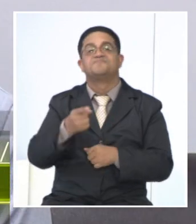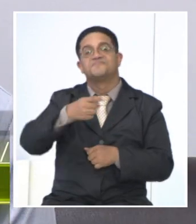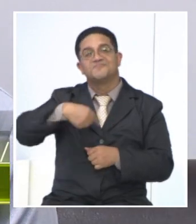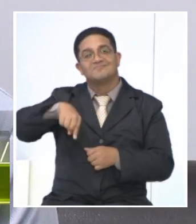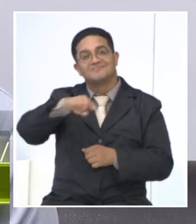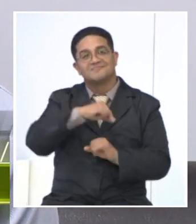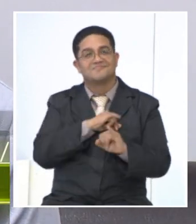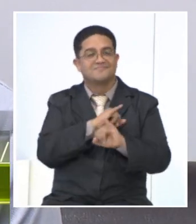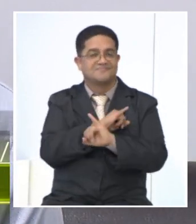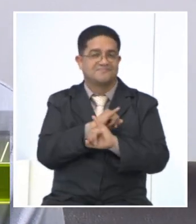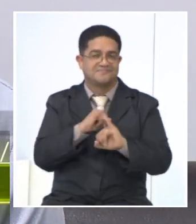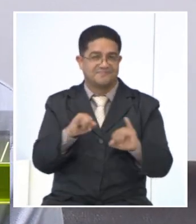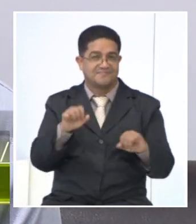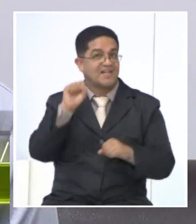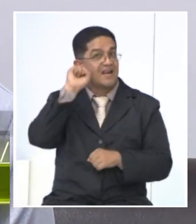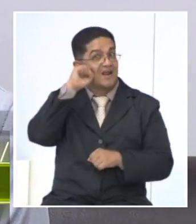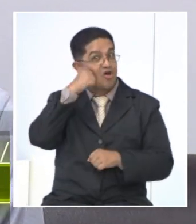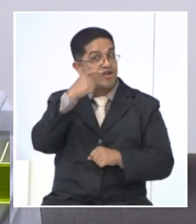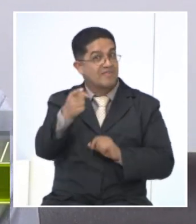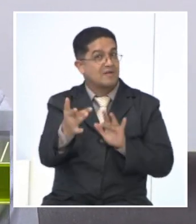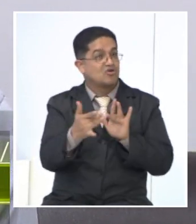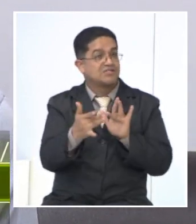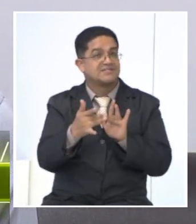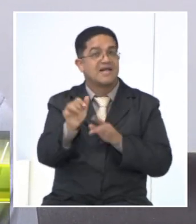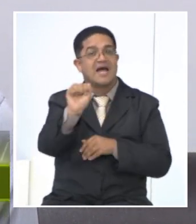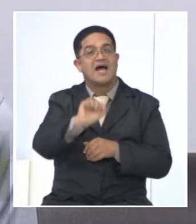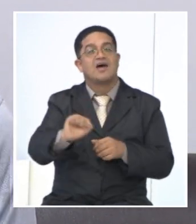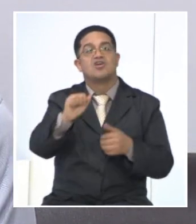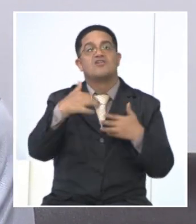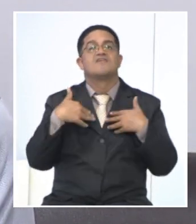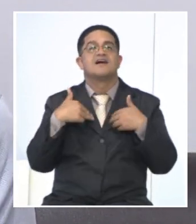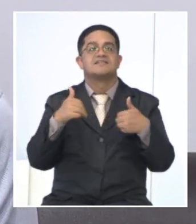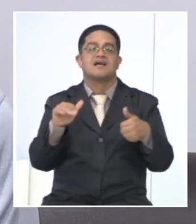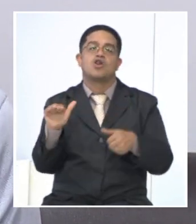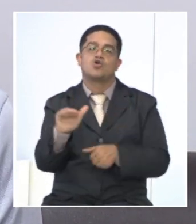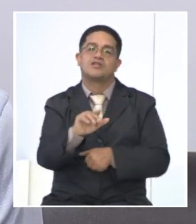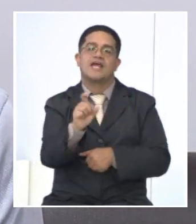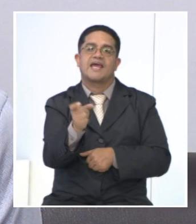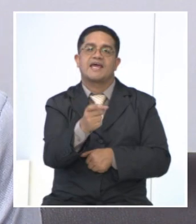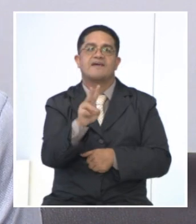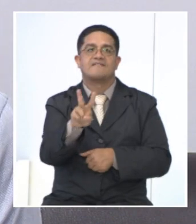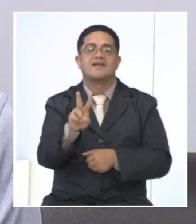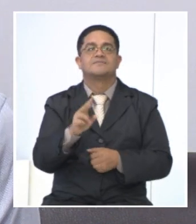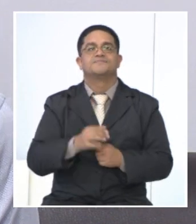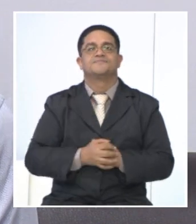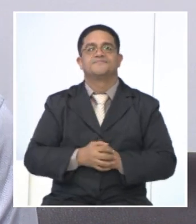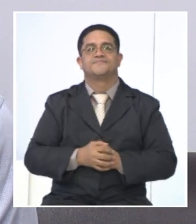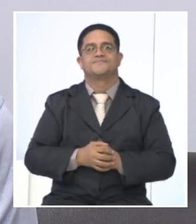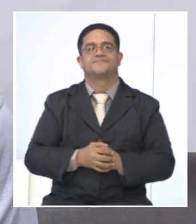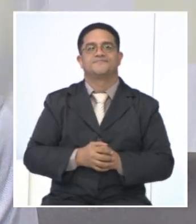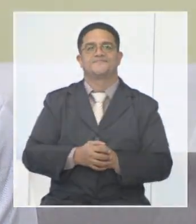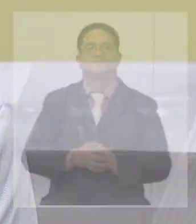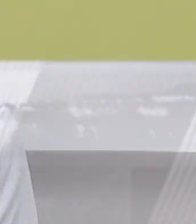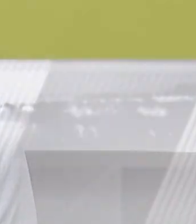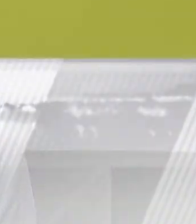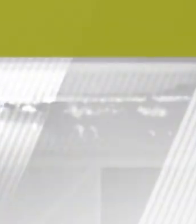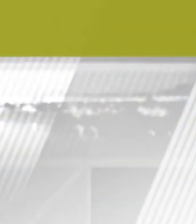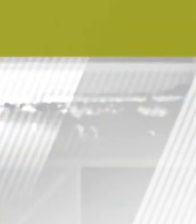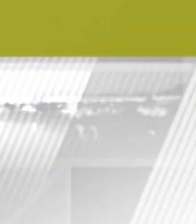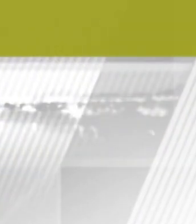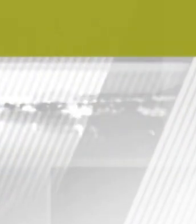manera culminamos recordándoles las redes sociales @salud_gb y @globovisión.